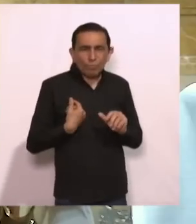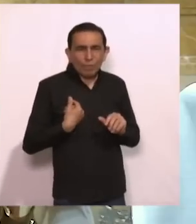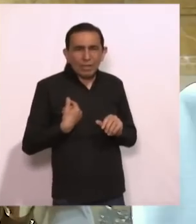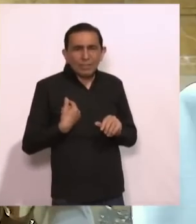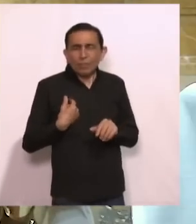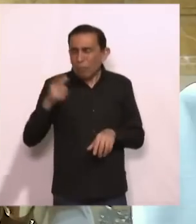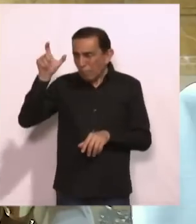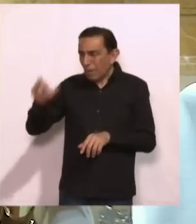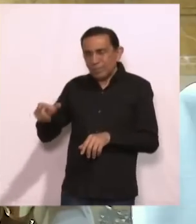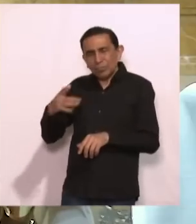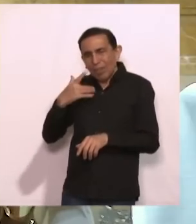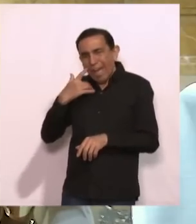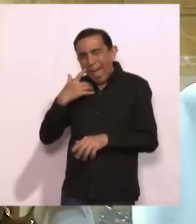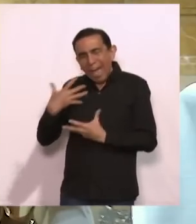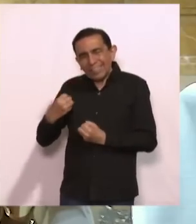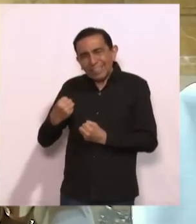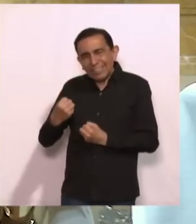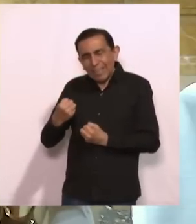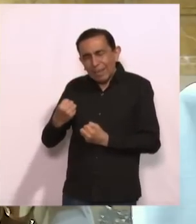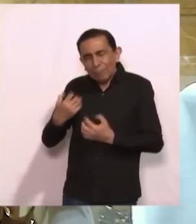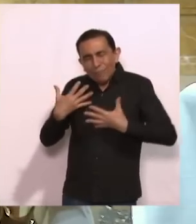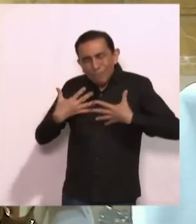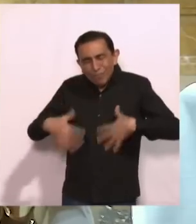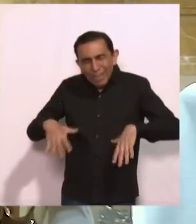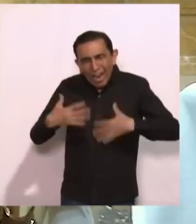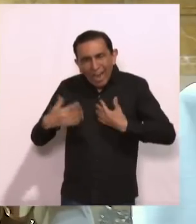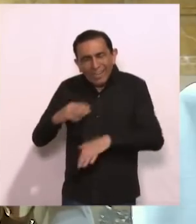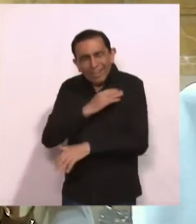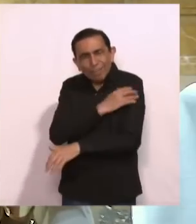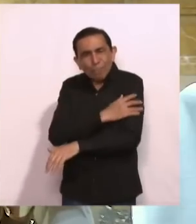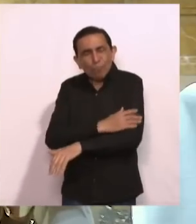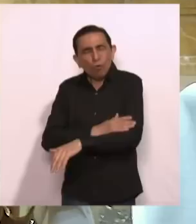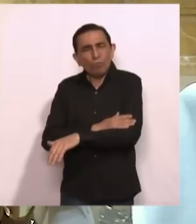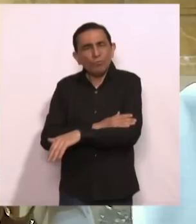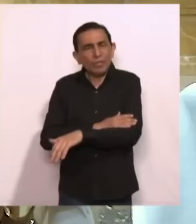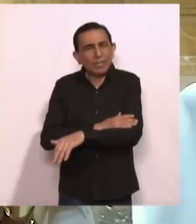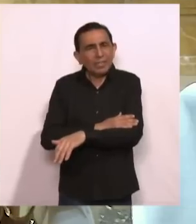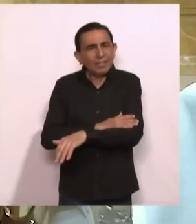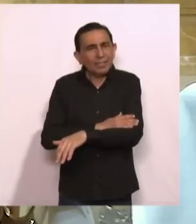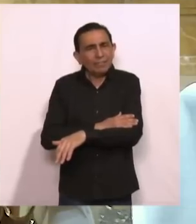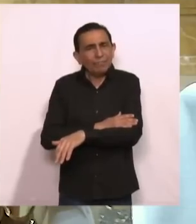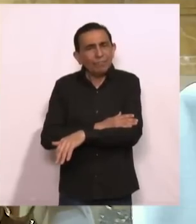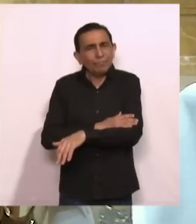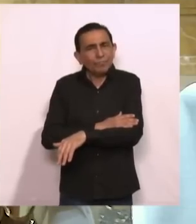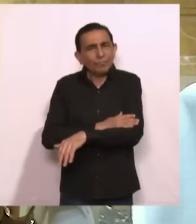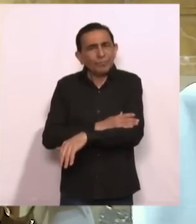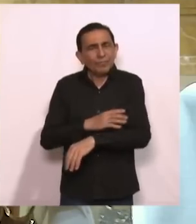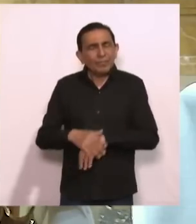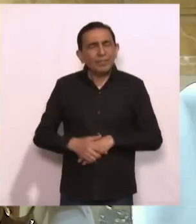más pobres, a los más frágiles, es en lo que vamos a